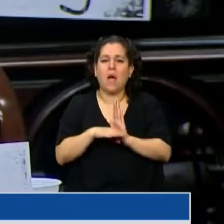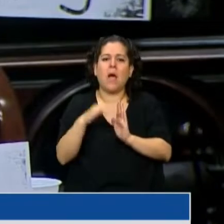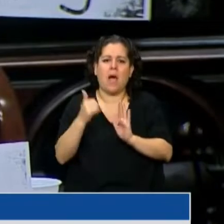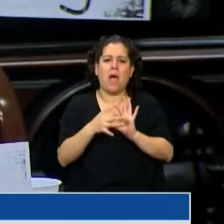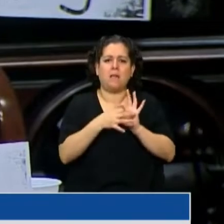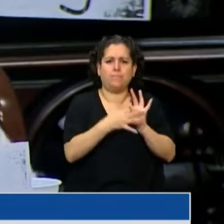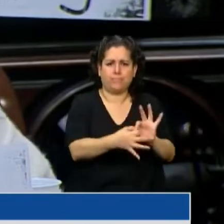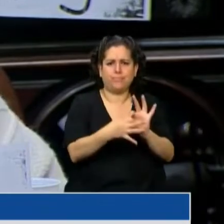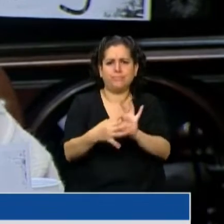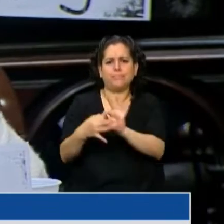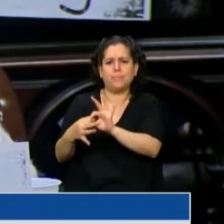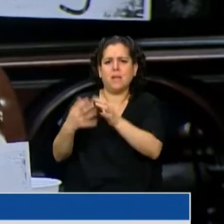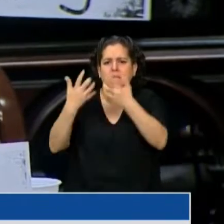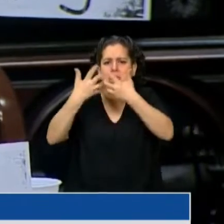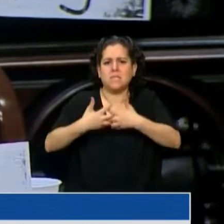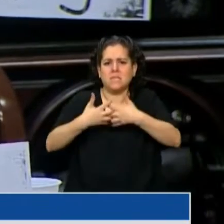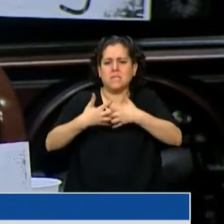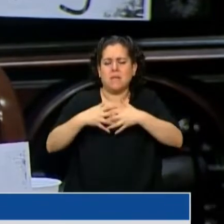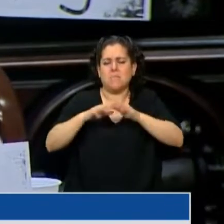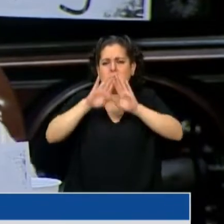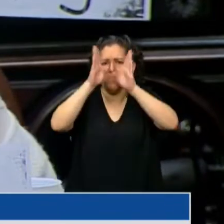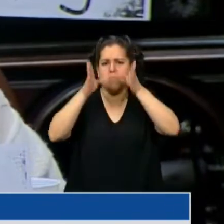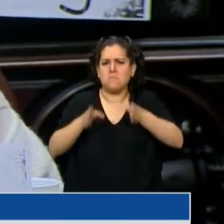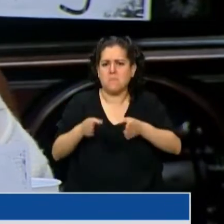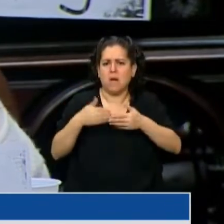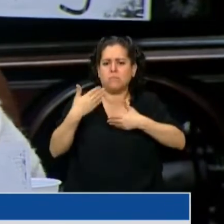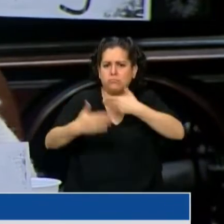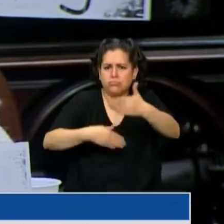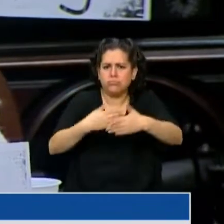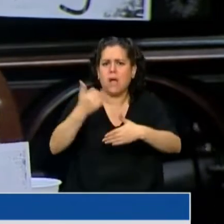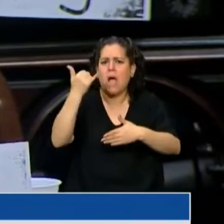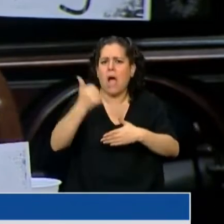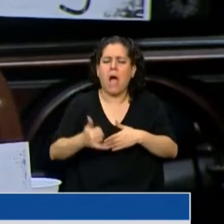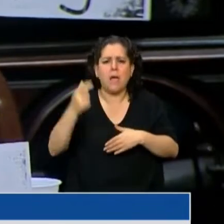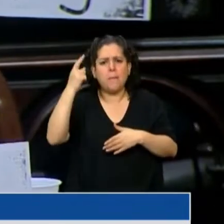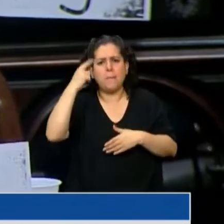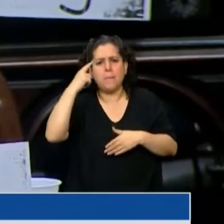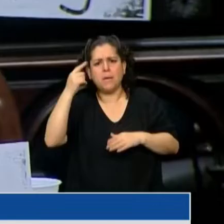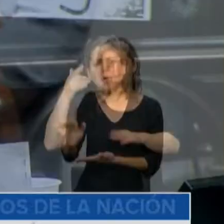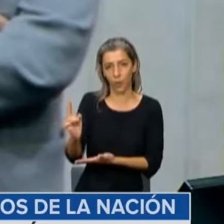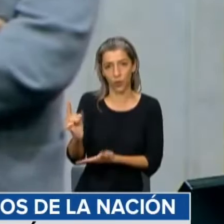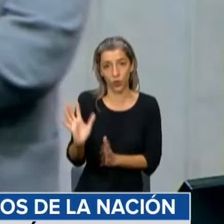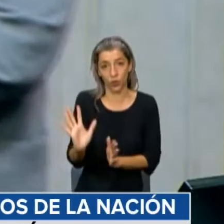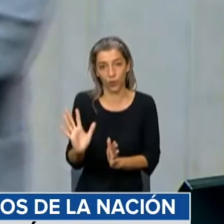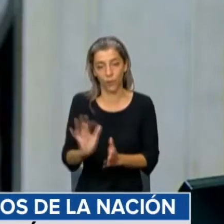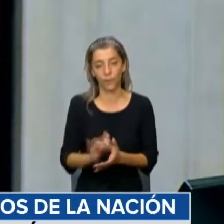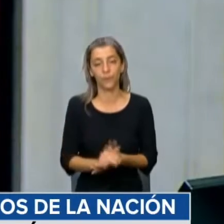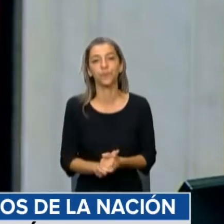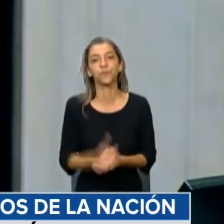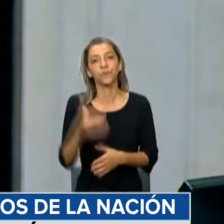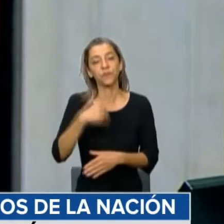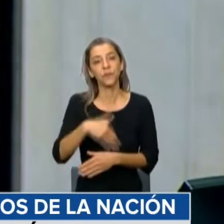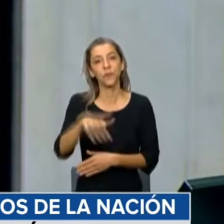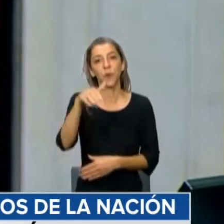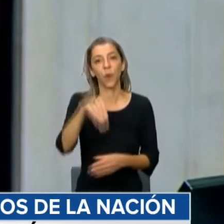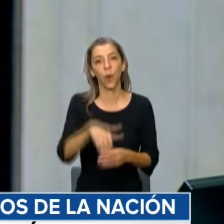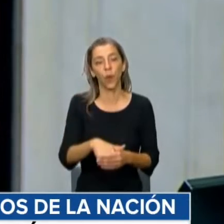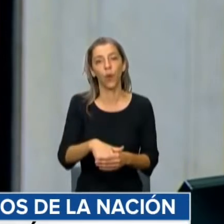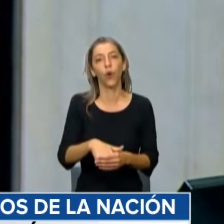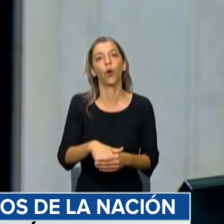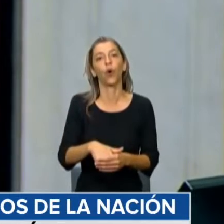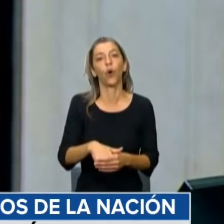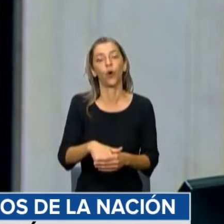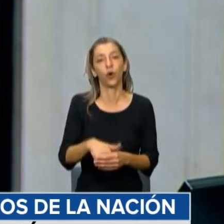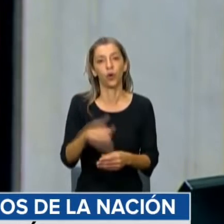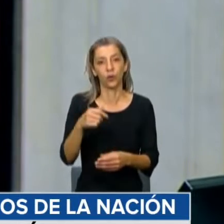al sistema, le da sustentabilidad, le da previsibilidad. Se va a votar en general